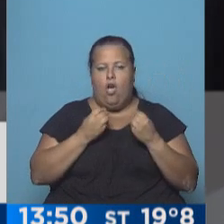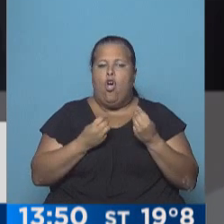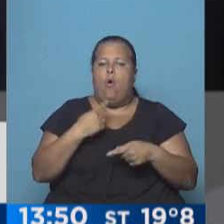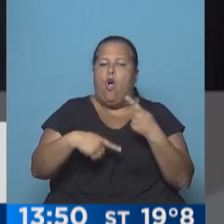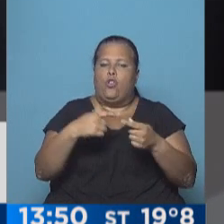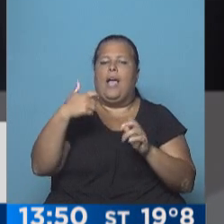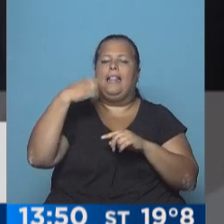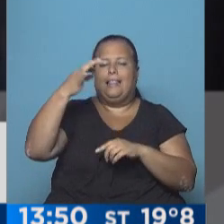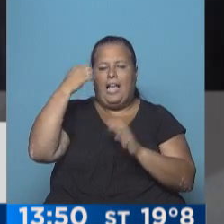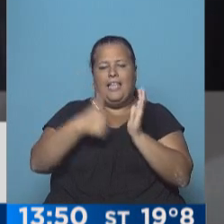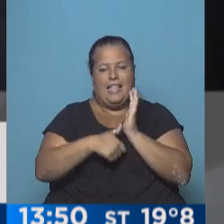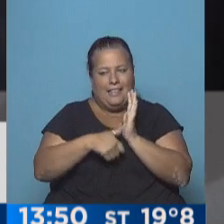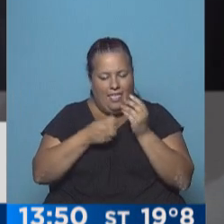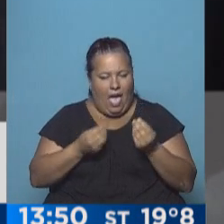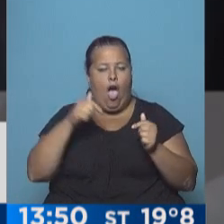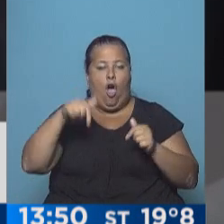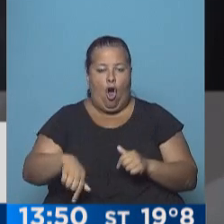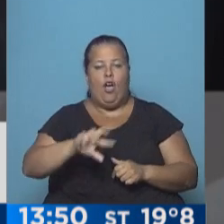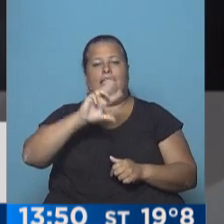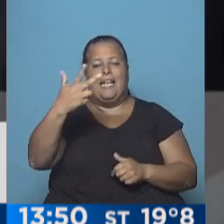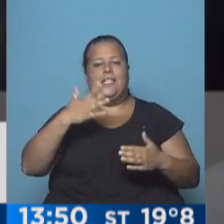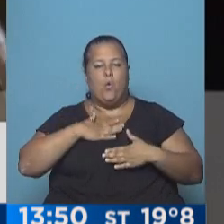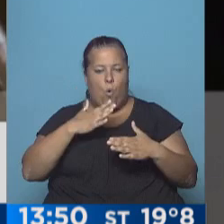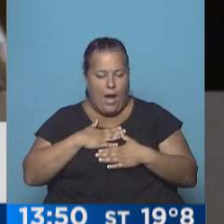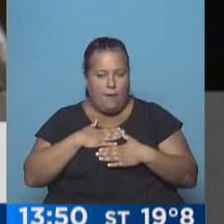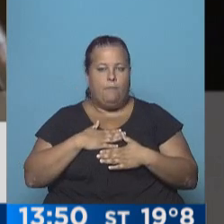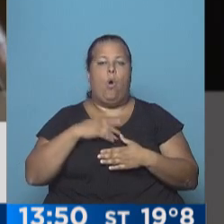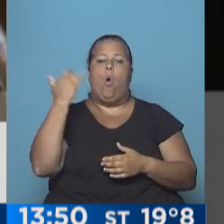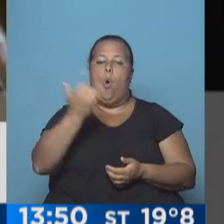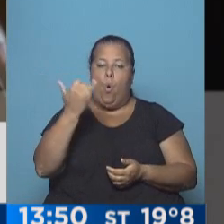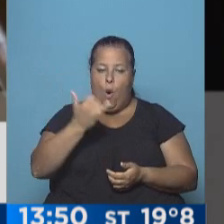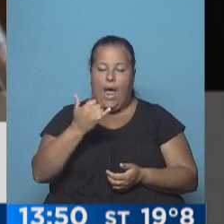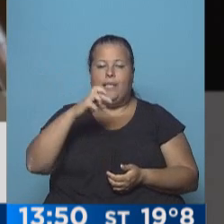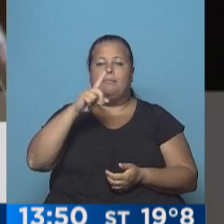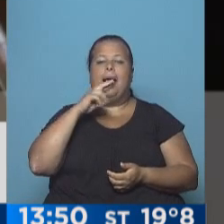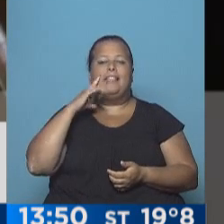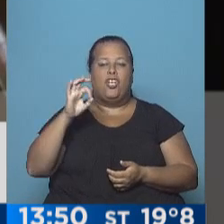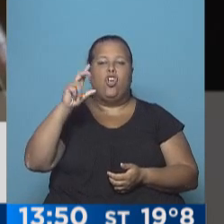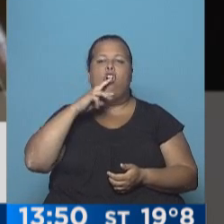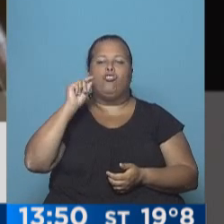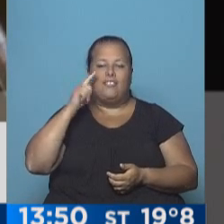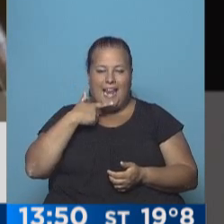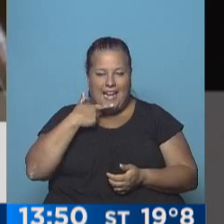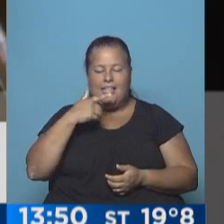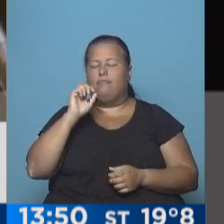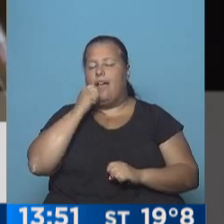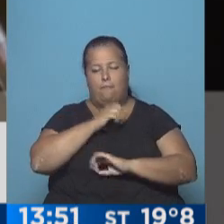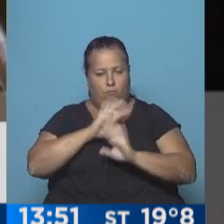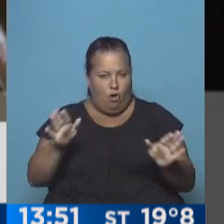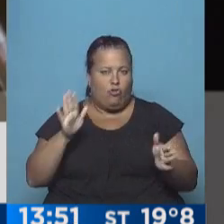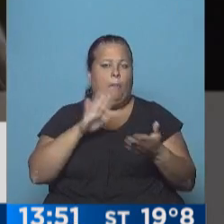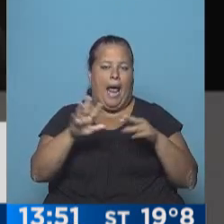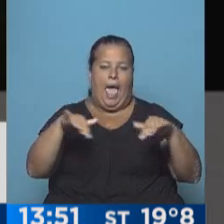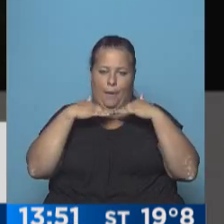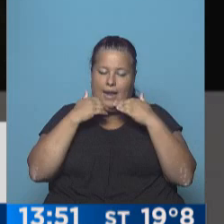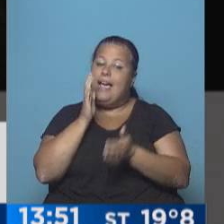continúa Teatro por la Identidad en el Cervantes? Hoy está Tercer Cuerpo de Tolcachir. El jueves, Patricio Contreras dice Nicanor Parra, espectáculo fantástico para ir